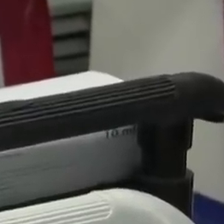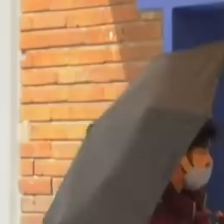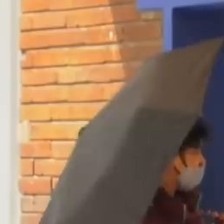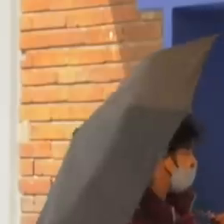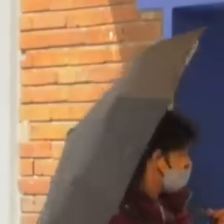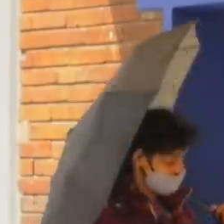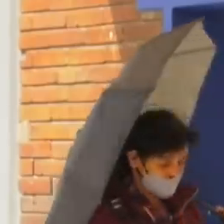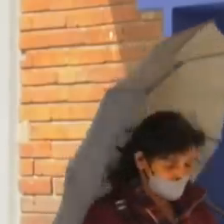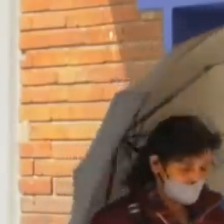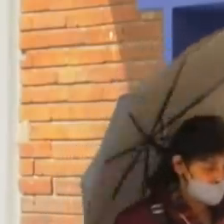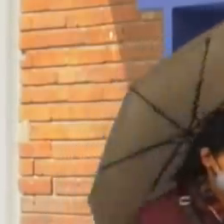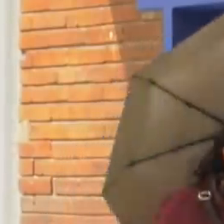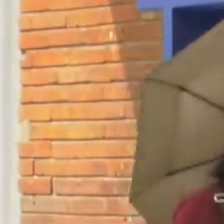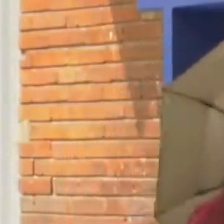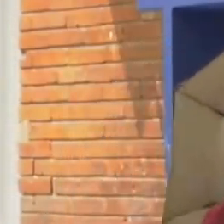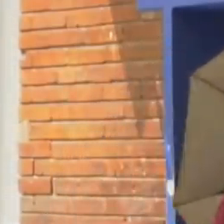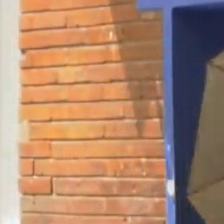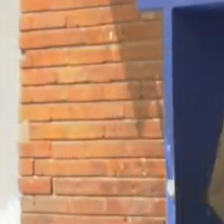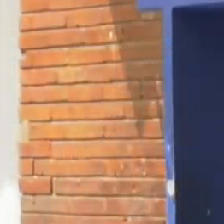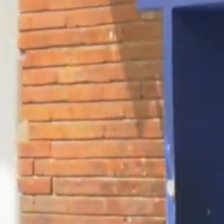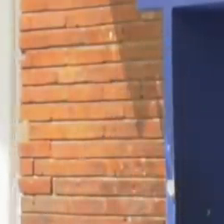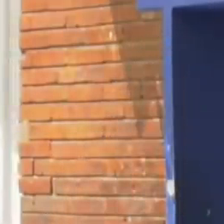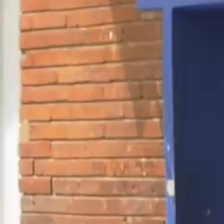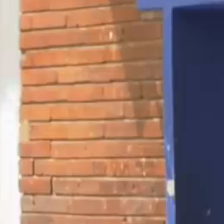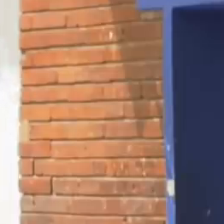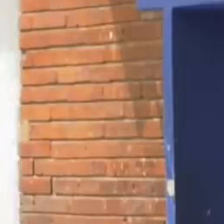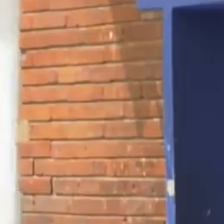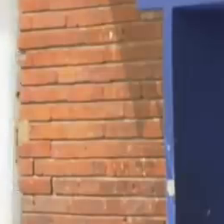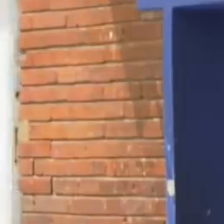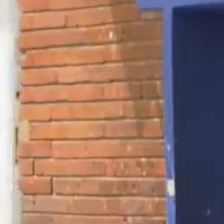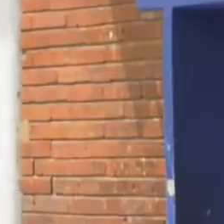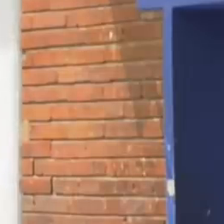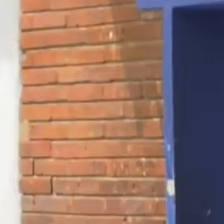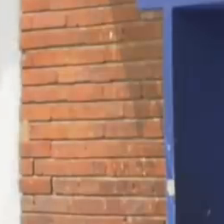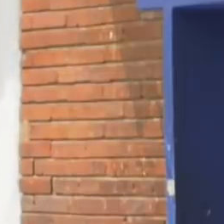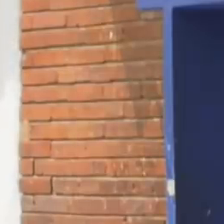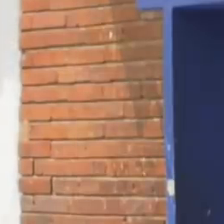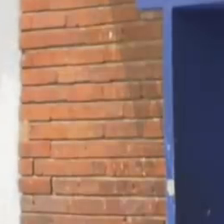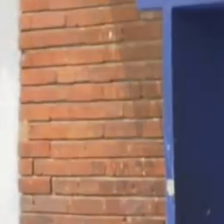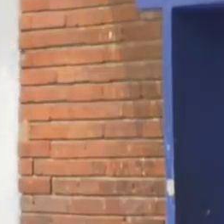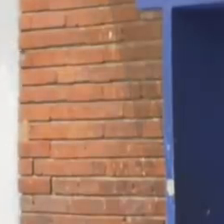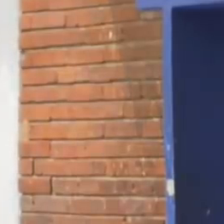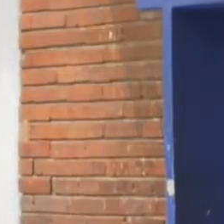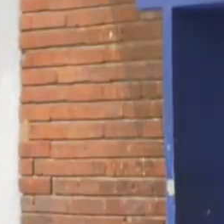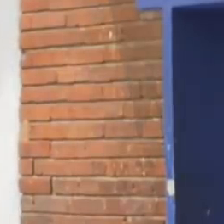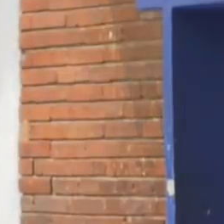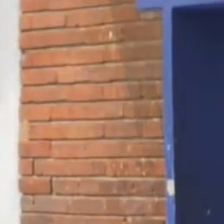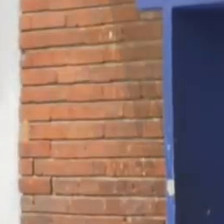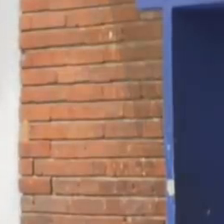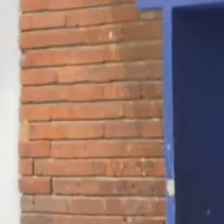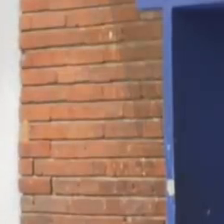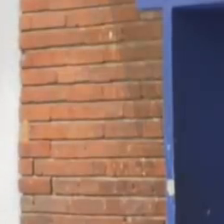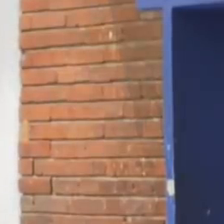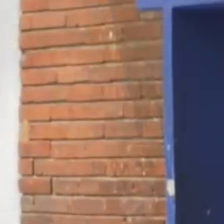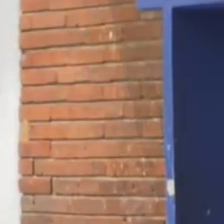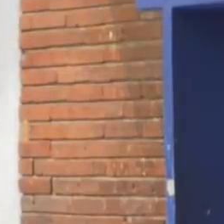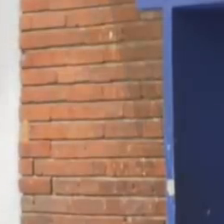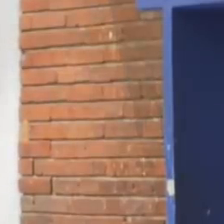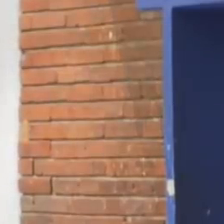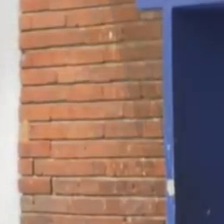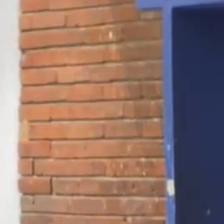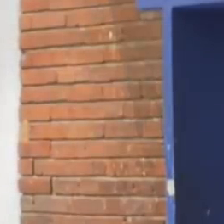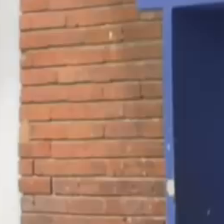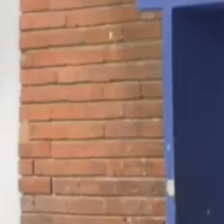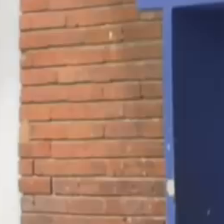92.7%. Y la otra cara de la moneda son los pacientes, esos que están en esas camas de unidades de cuidados